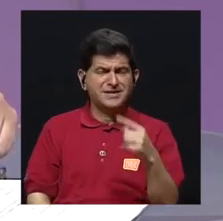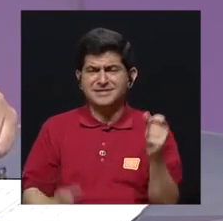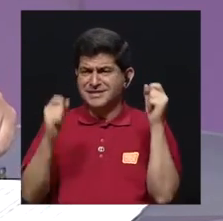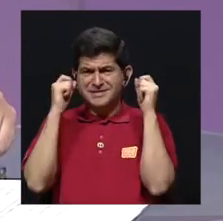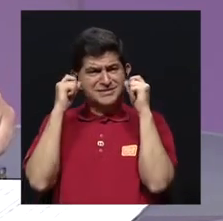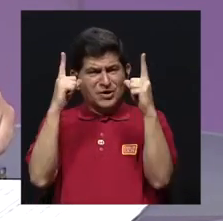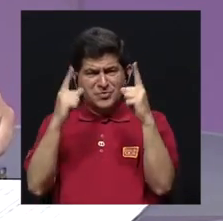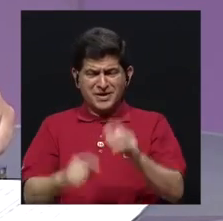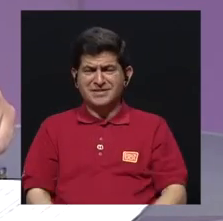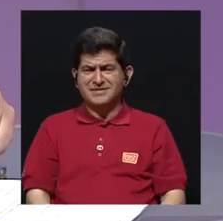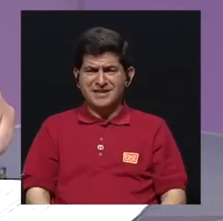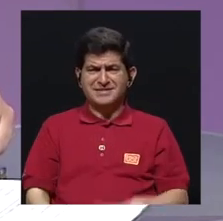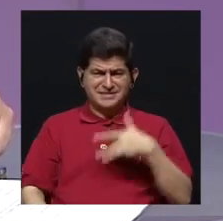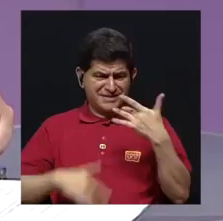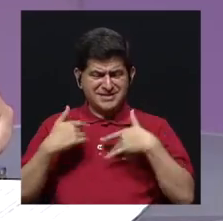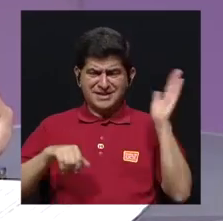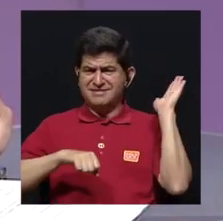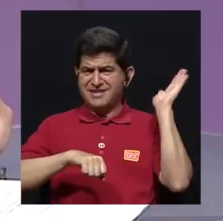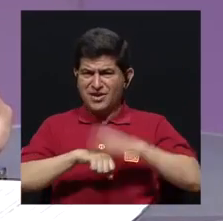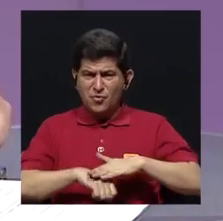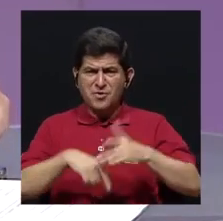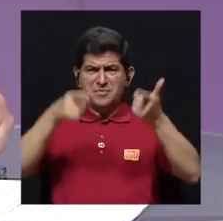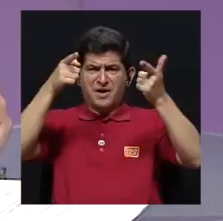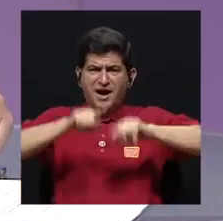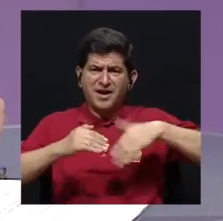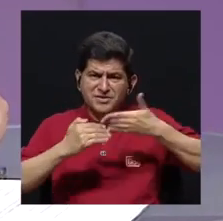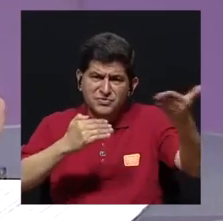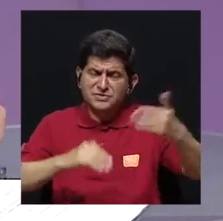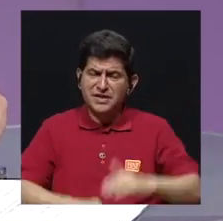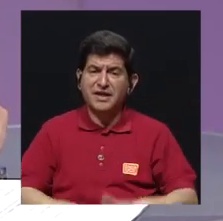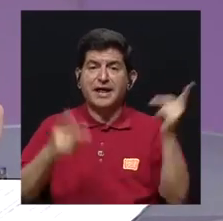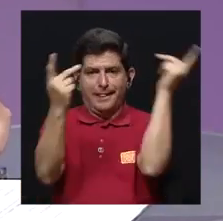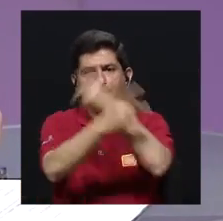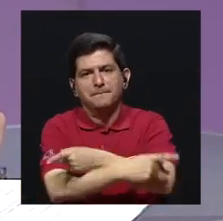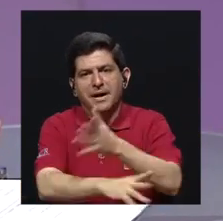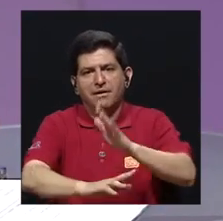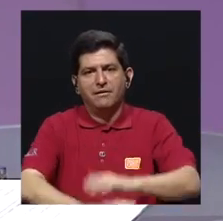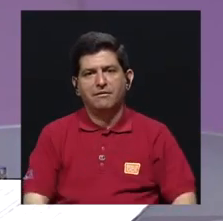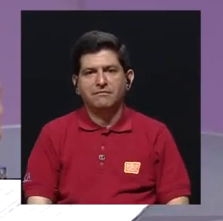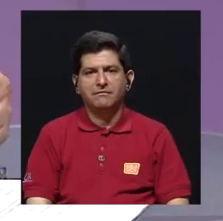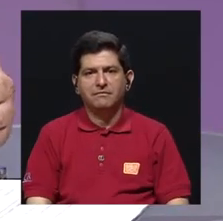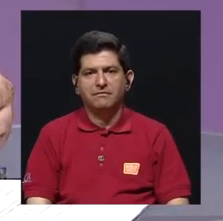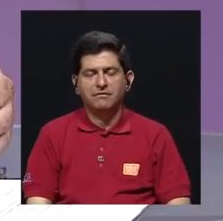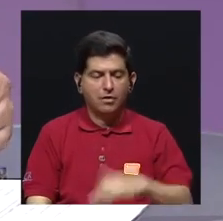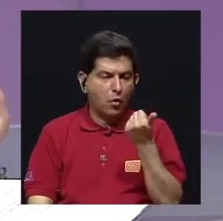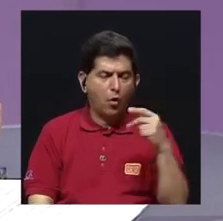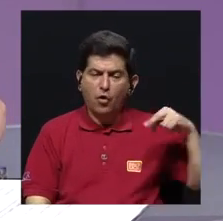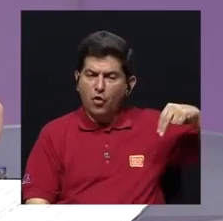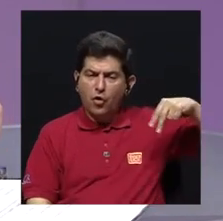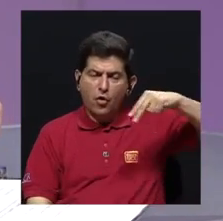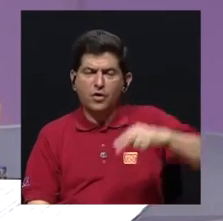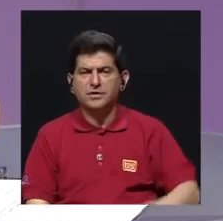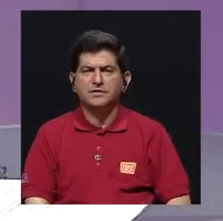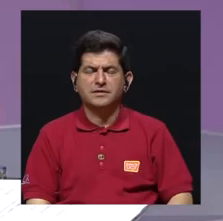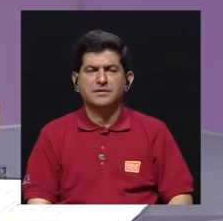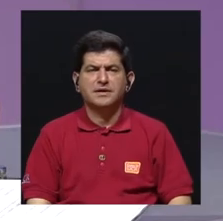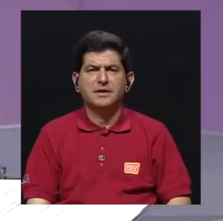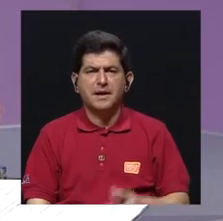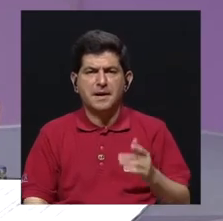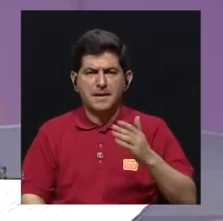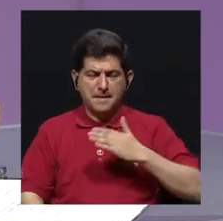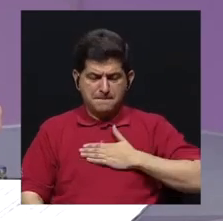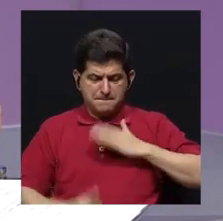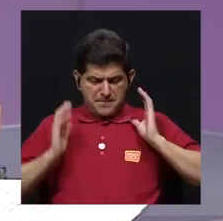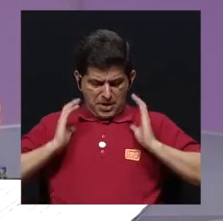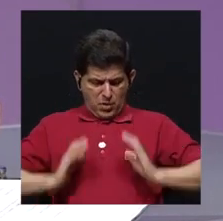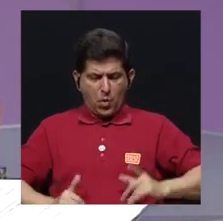qué increíble que nos sintamos tan culpables cuando suceden estas cosas, que es lo peor, ¿verdad? Y hay otras caminatas como la de mi cuerpo, mi